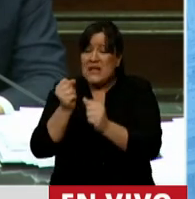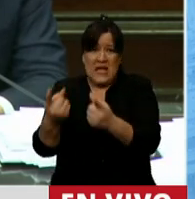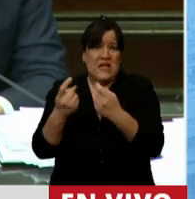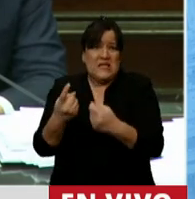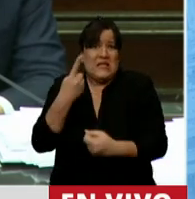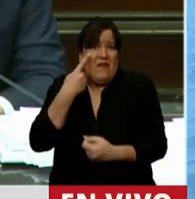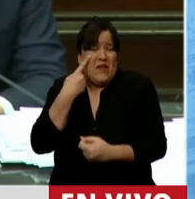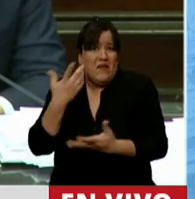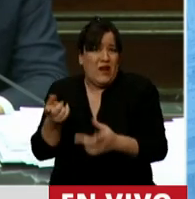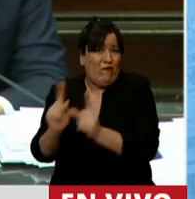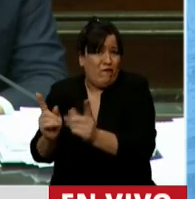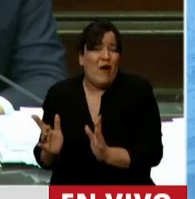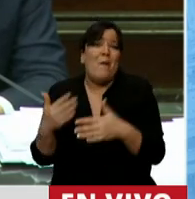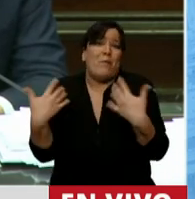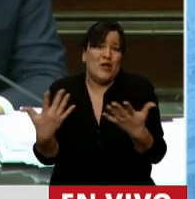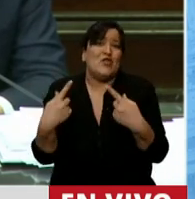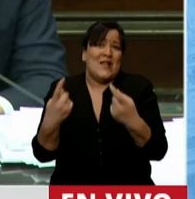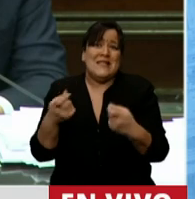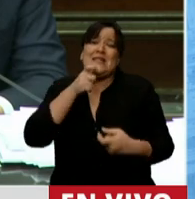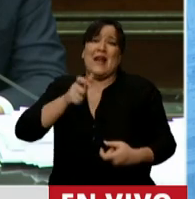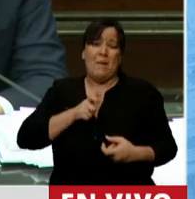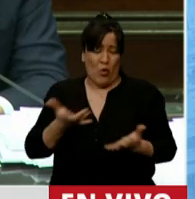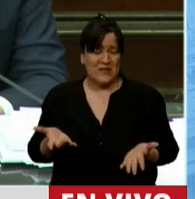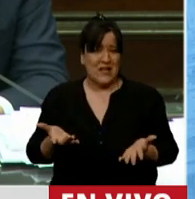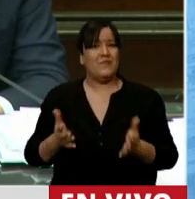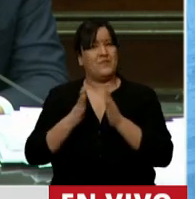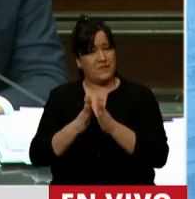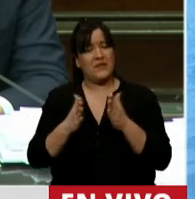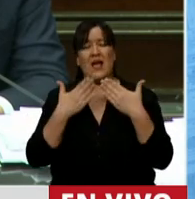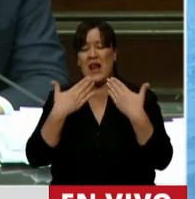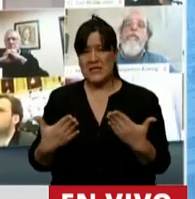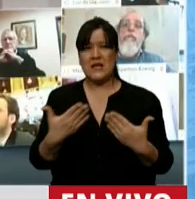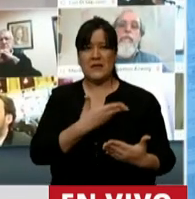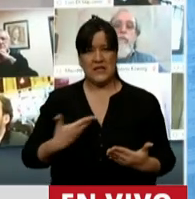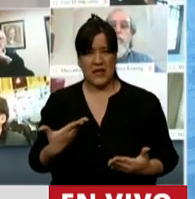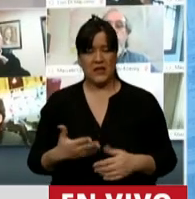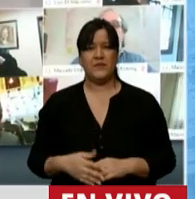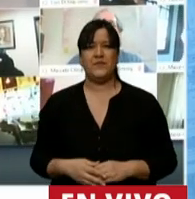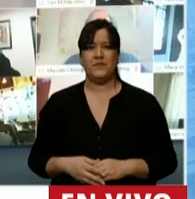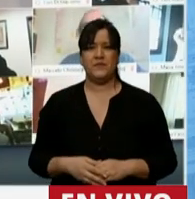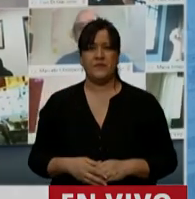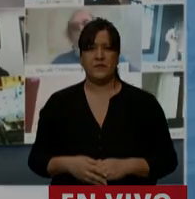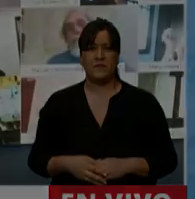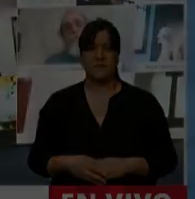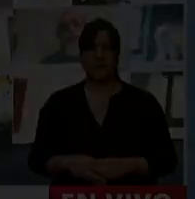y estas son las respuestas que necesitamos de usted. Gracias, señor presidente. Gracias, diputada.